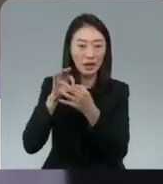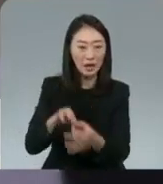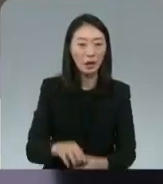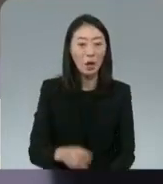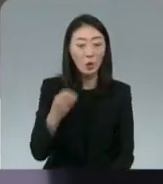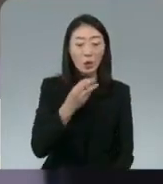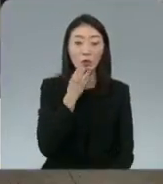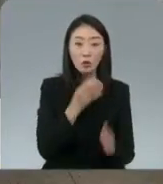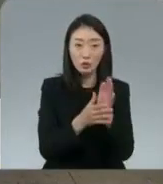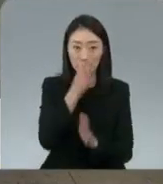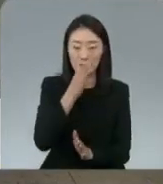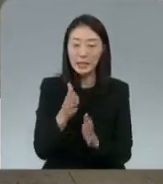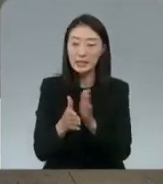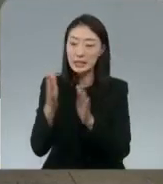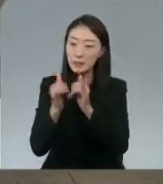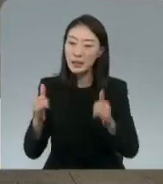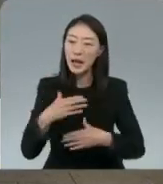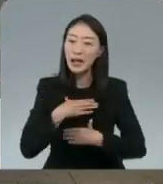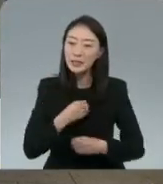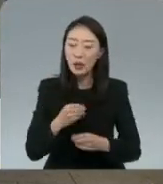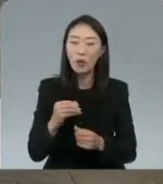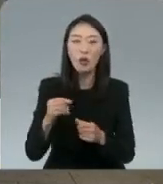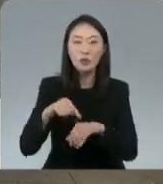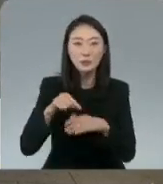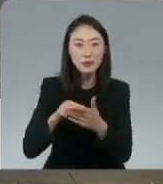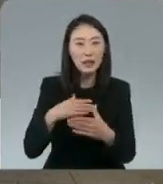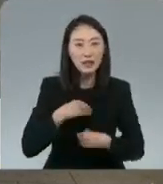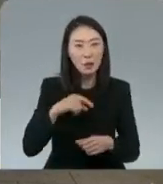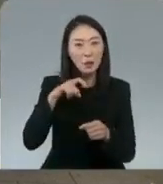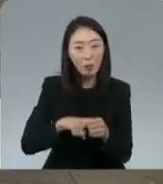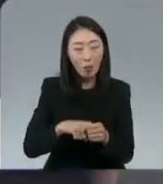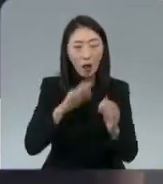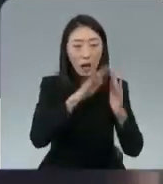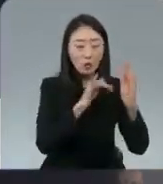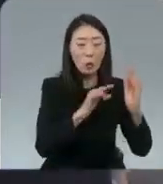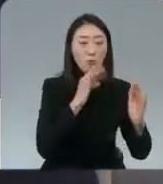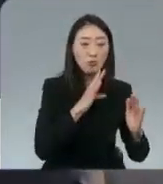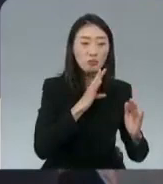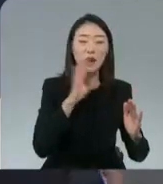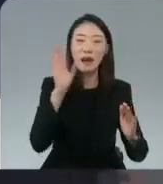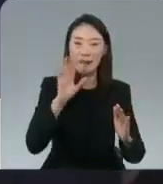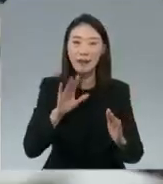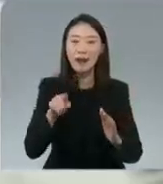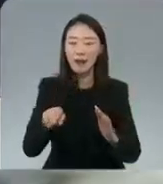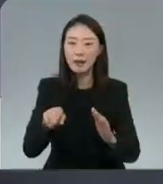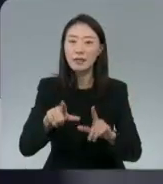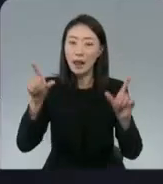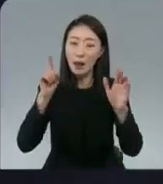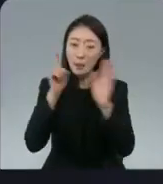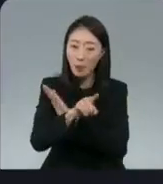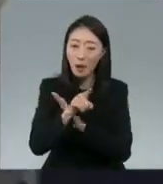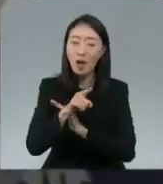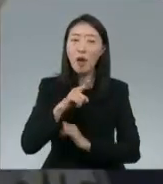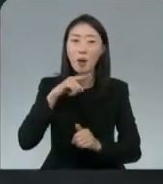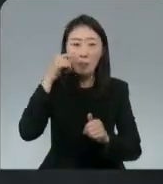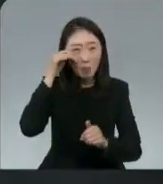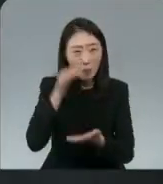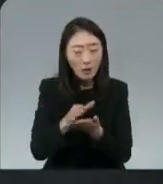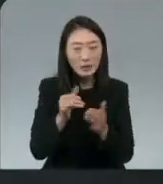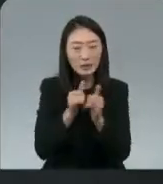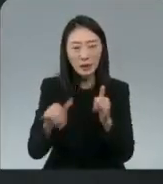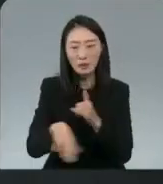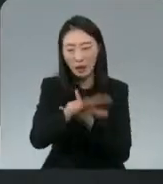incidente de iteguón así ofrecerá un servicio gratuito de hasta tres sesiones de terapia psicológica por persona mediante cita previa en